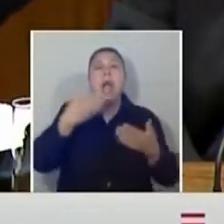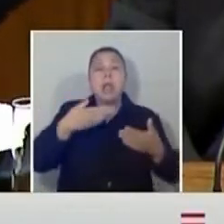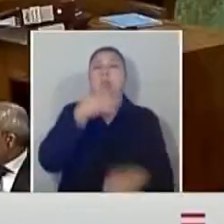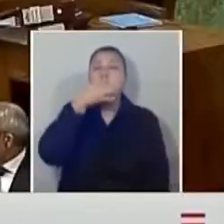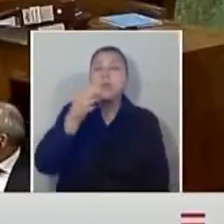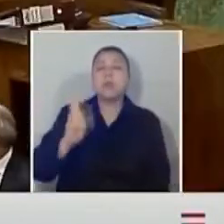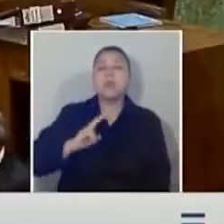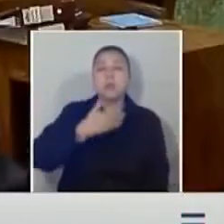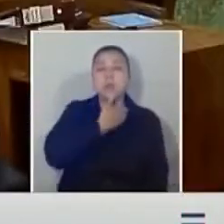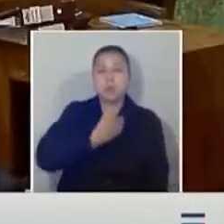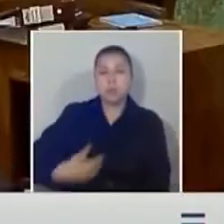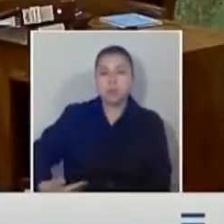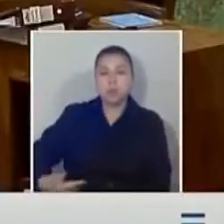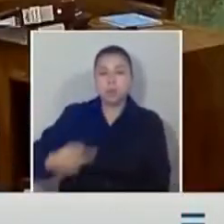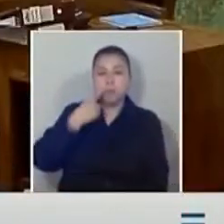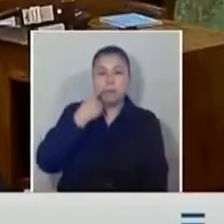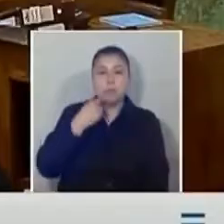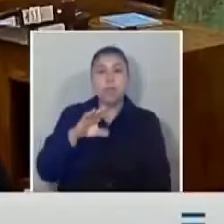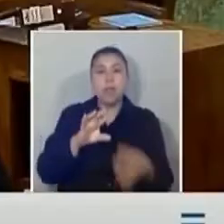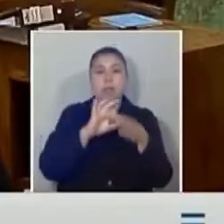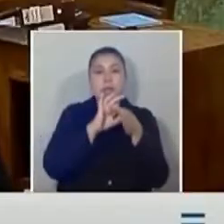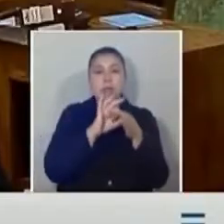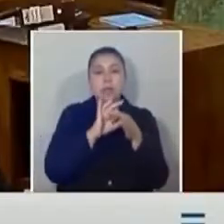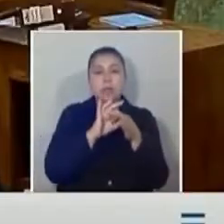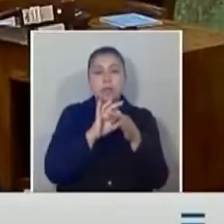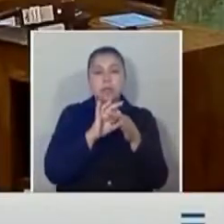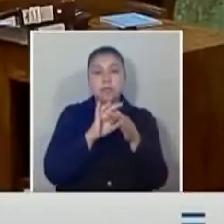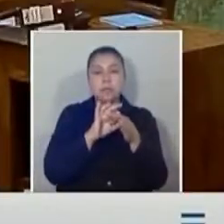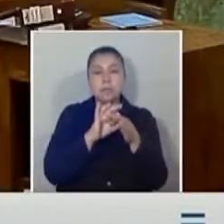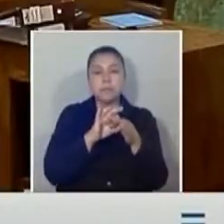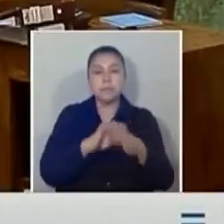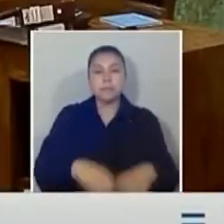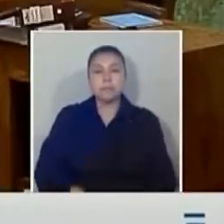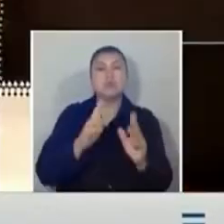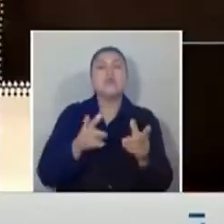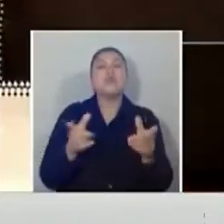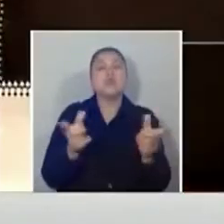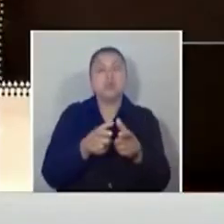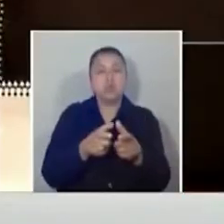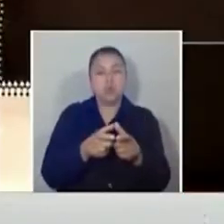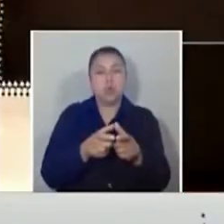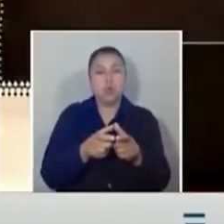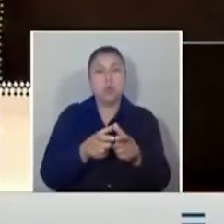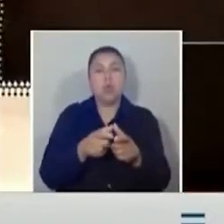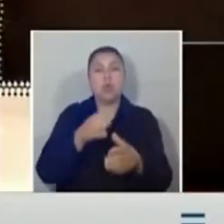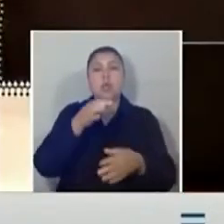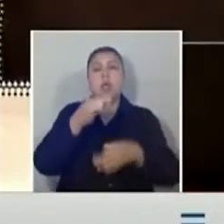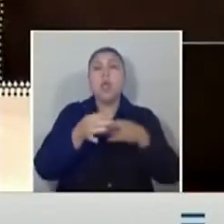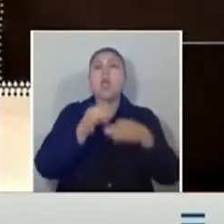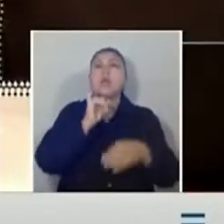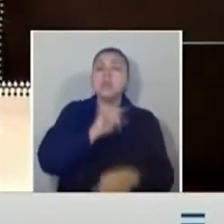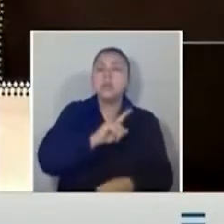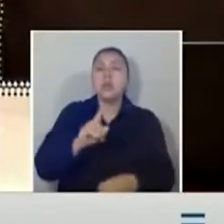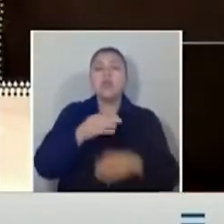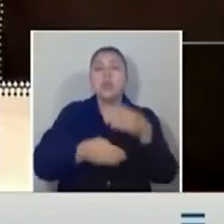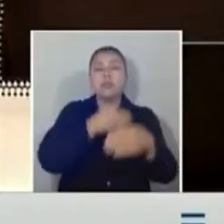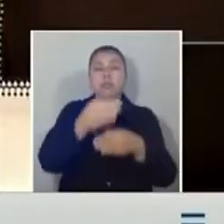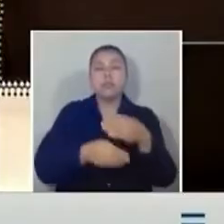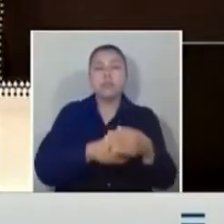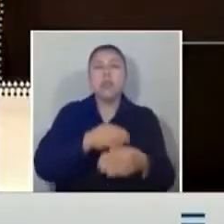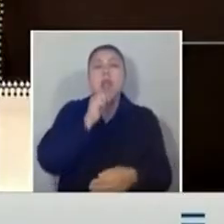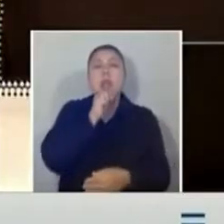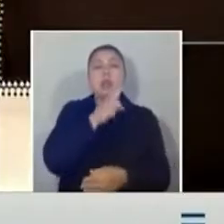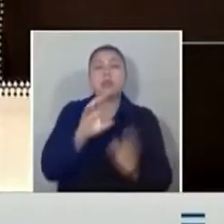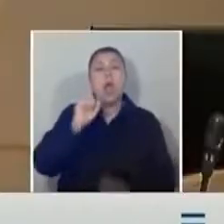nos distraen para dedicarnos al tiempo, nuestro tiempo a cuestiones importantes y urgentes, como acabo de decir. O sea, hay